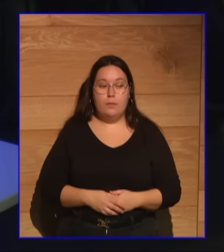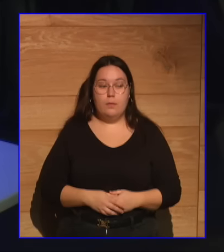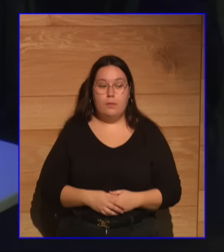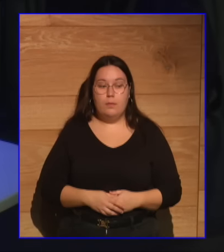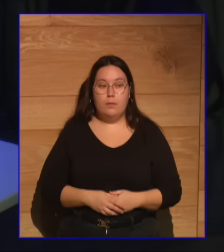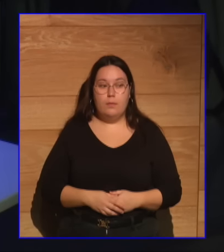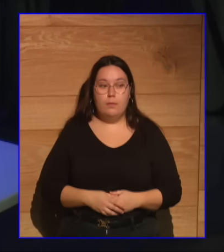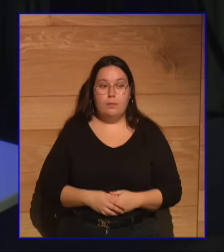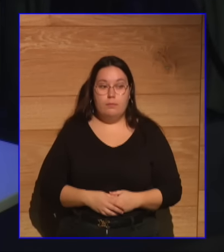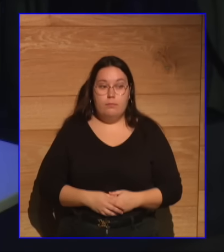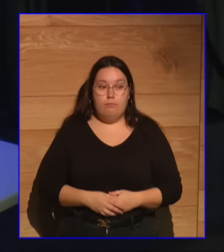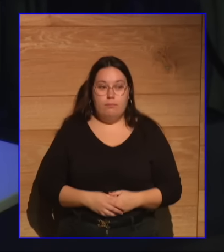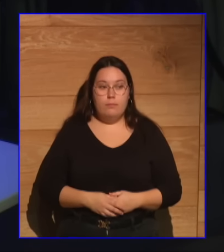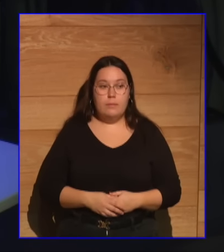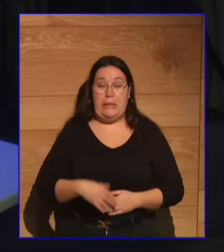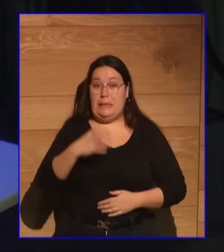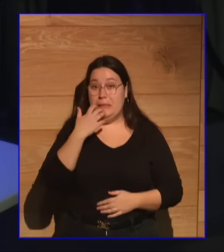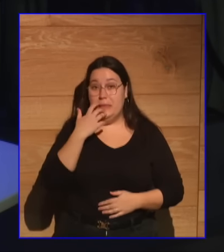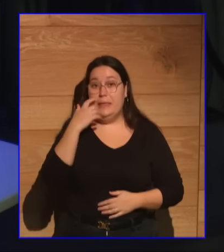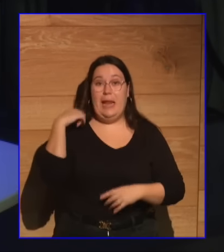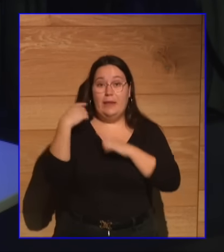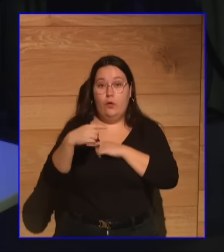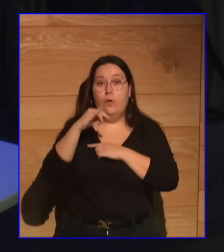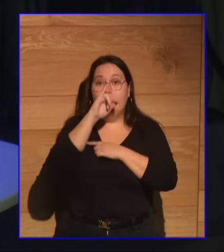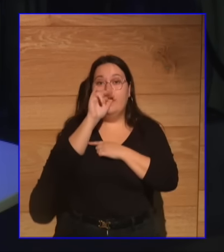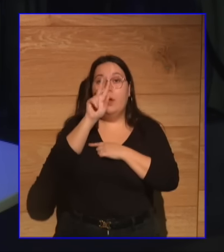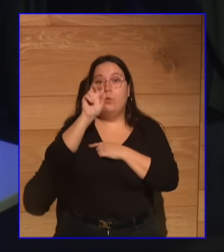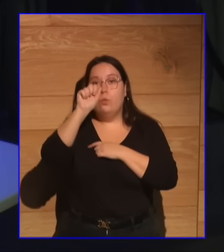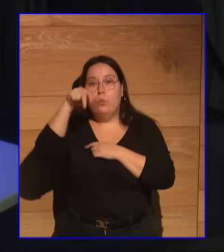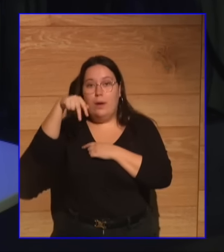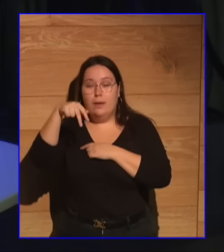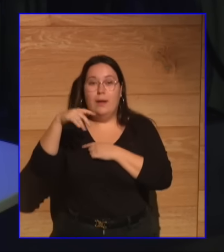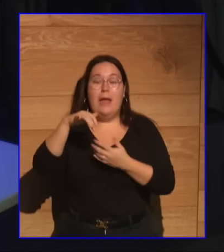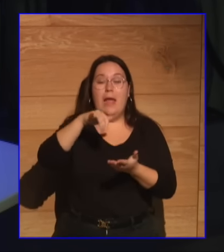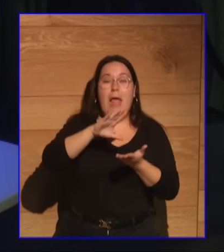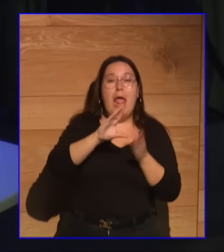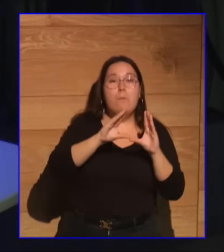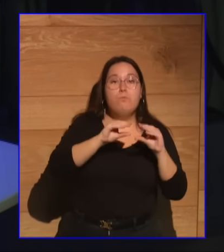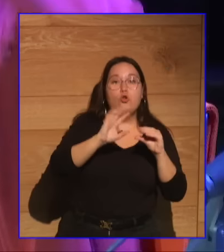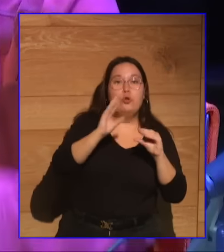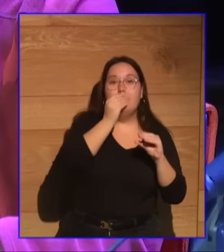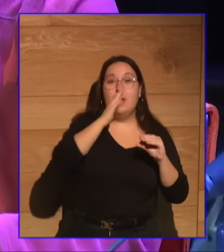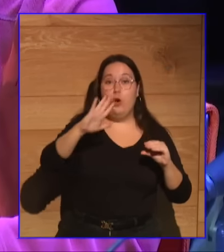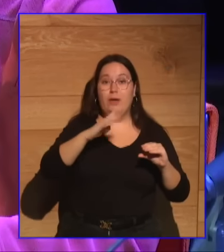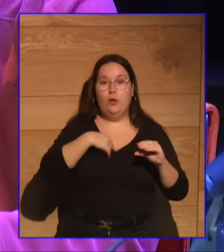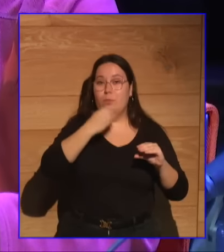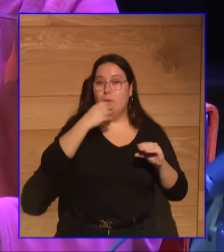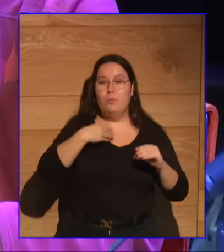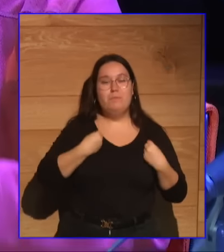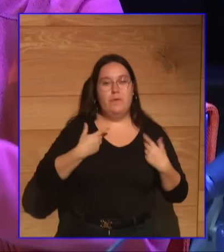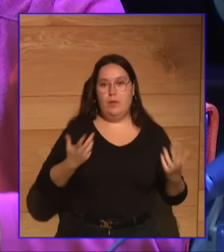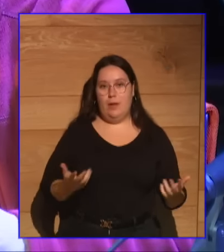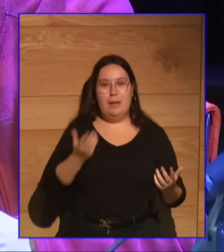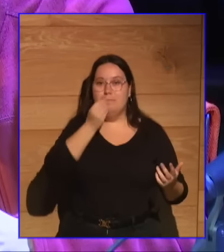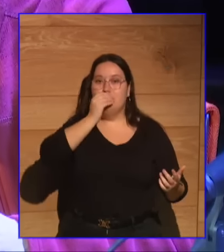dicho, siguiendo la tradición de Juan, es el mejor bollo que he comido tomado nunca, en mi vida. Sin